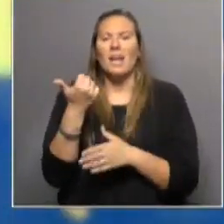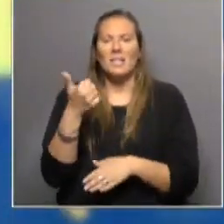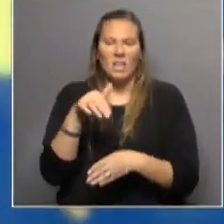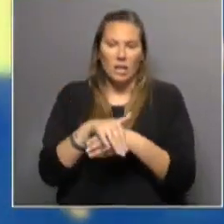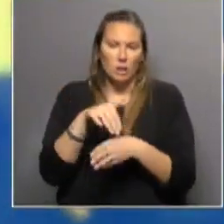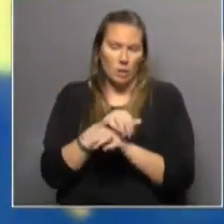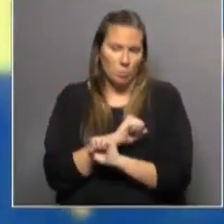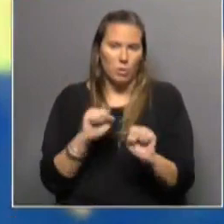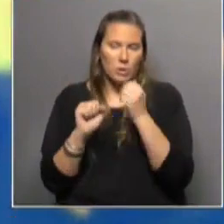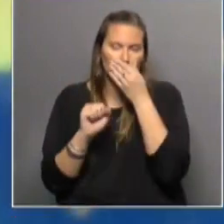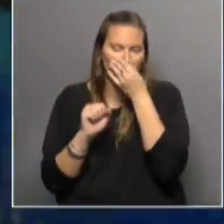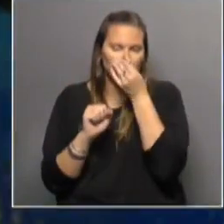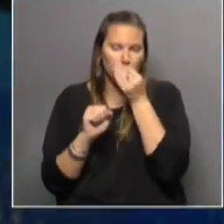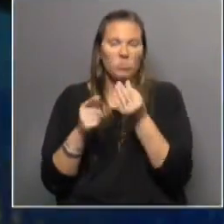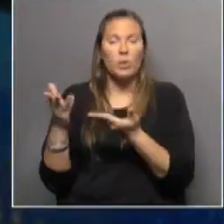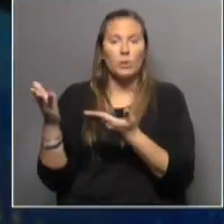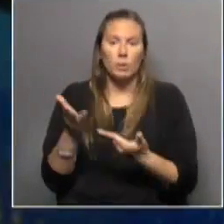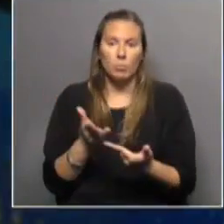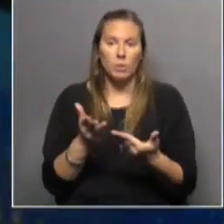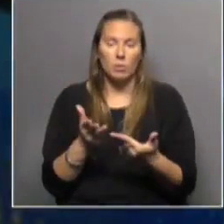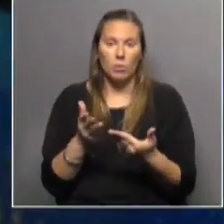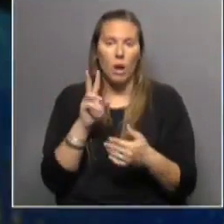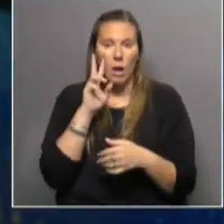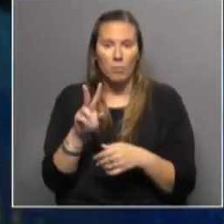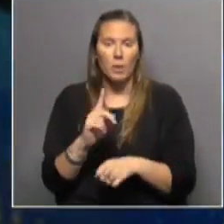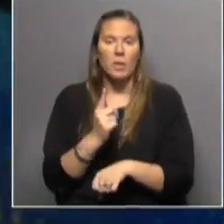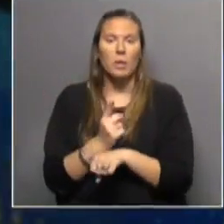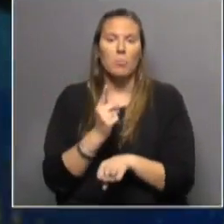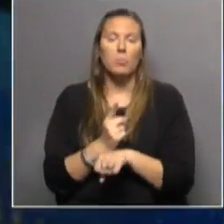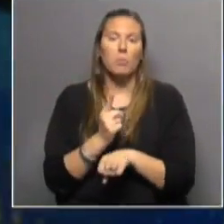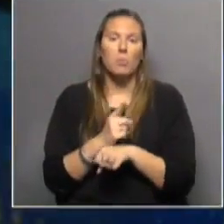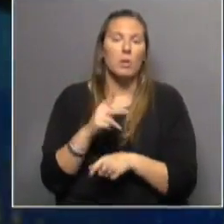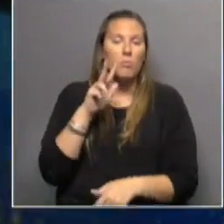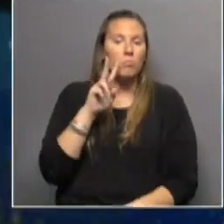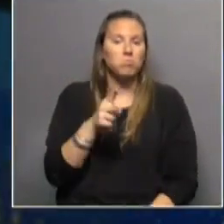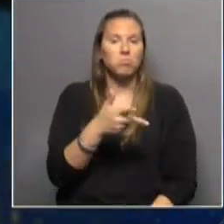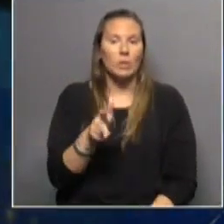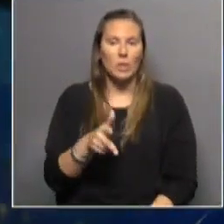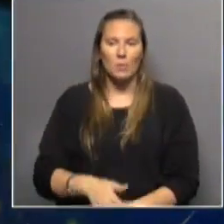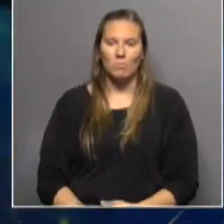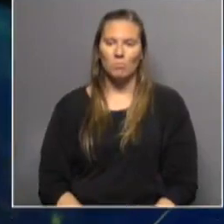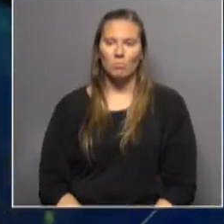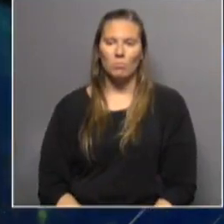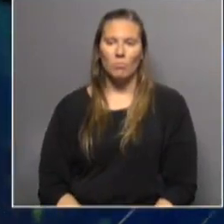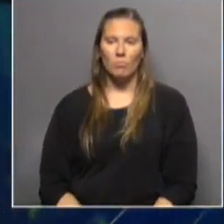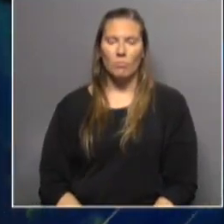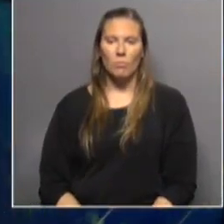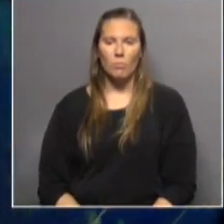podés estar. Así que bueno, Noe, te invito y los invito a la audiencia a ver esta primera parte del Parque Lecoq, a ver con qué nos encontramos. Maravilla. Maravilla.